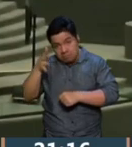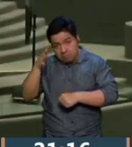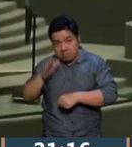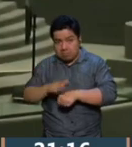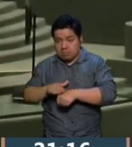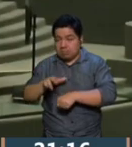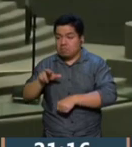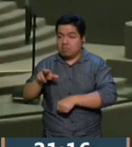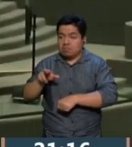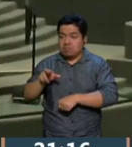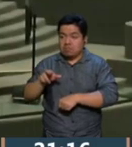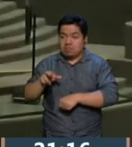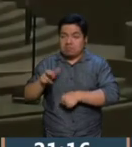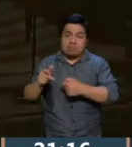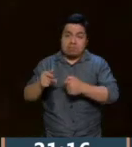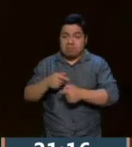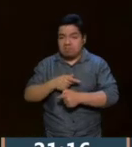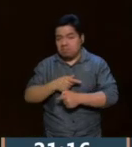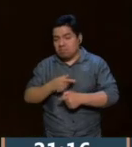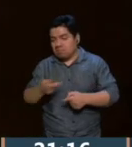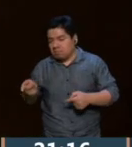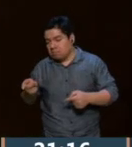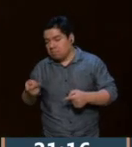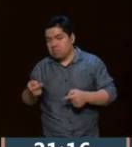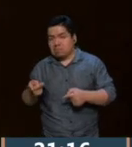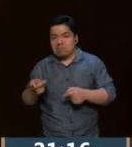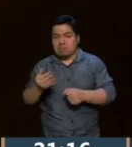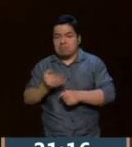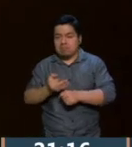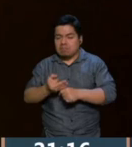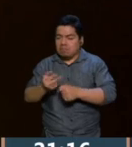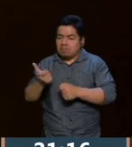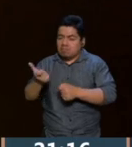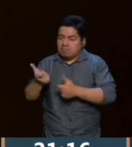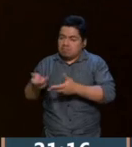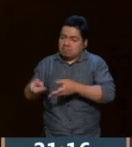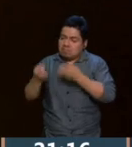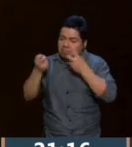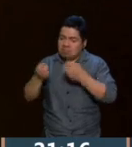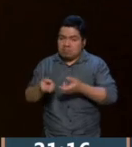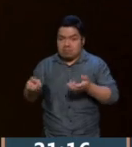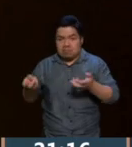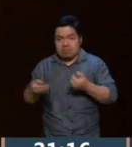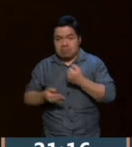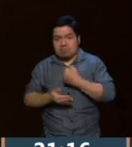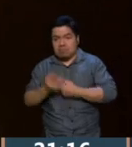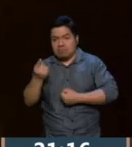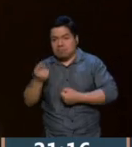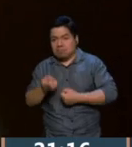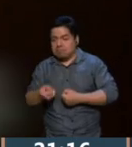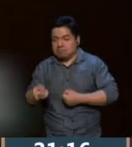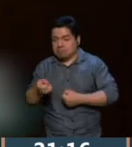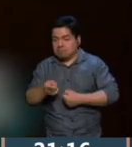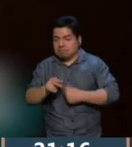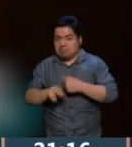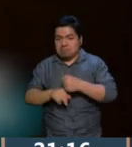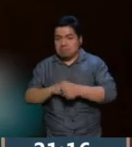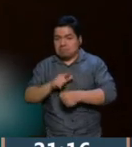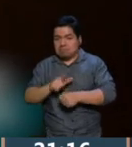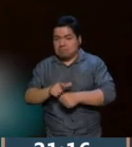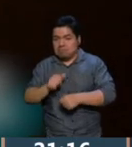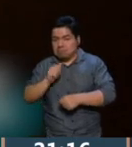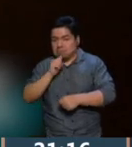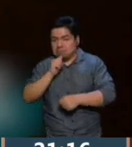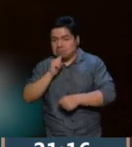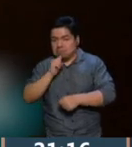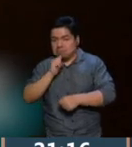son los más pobres a los que se les va a quitar ese ahorro porque son los que normalmente no están